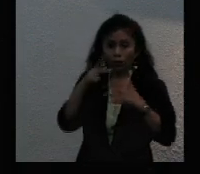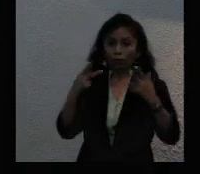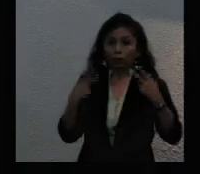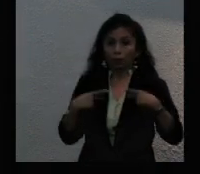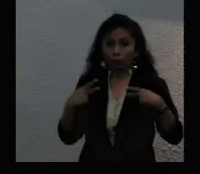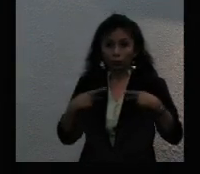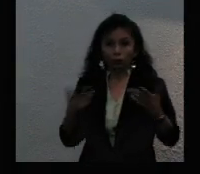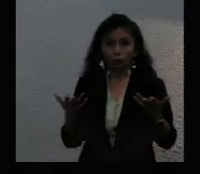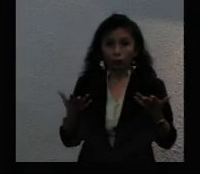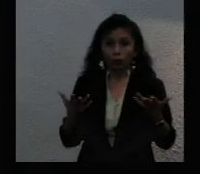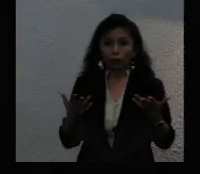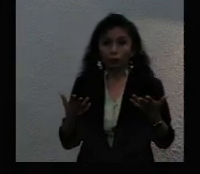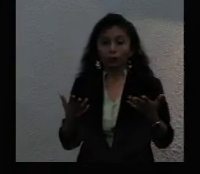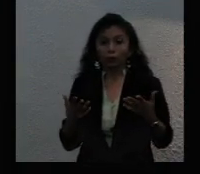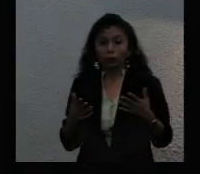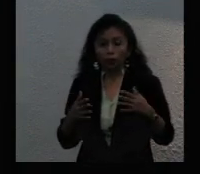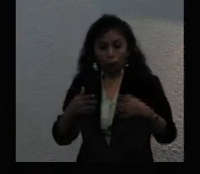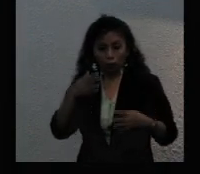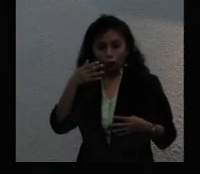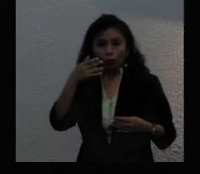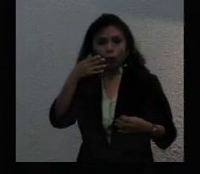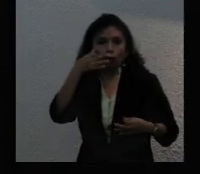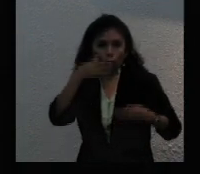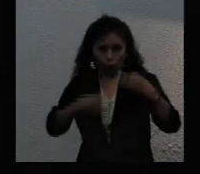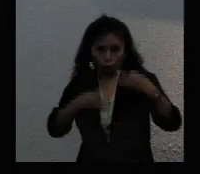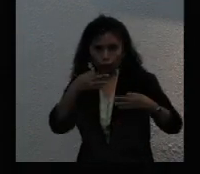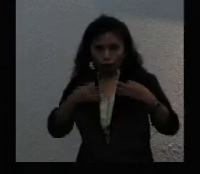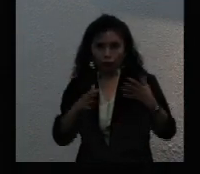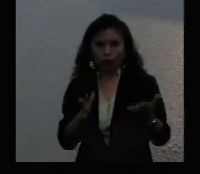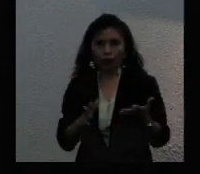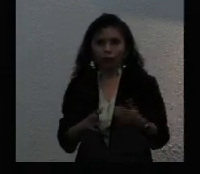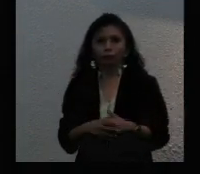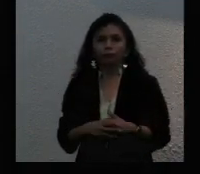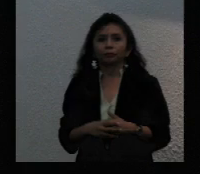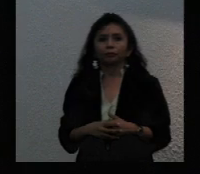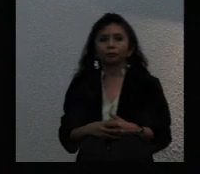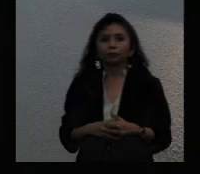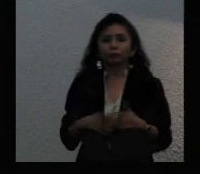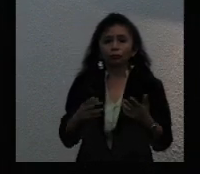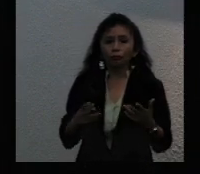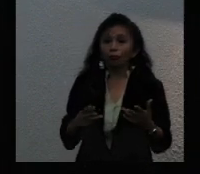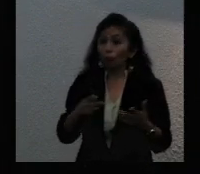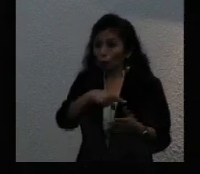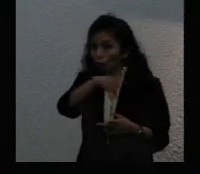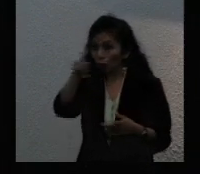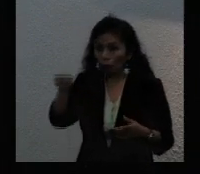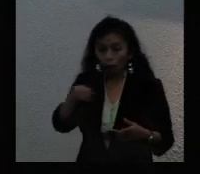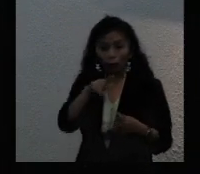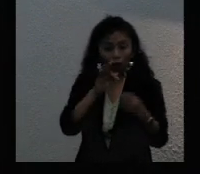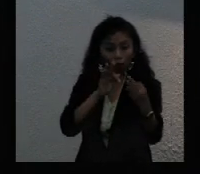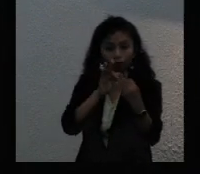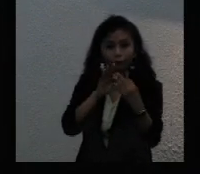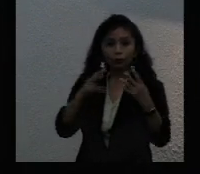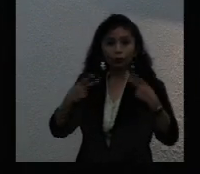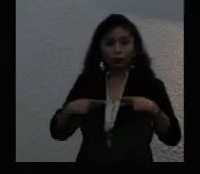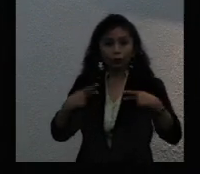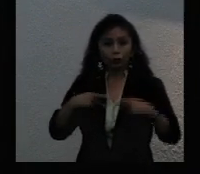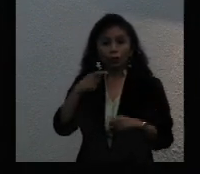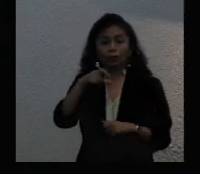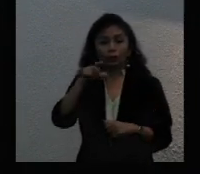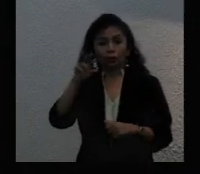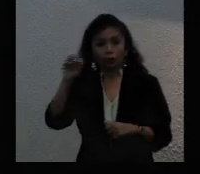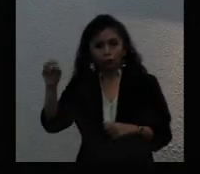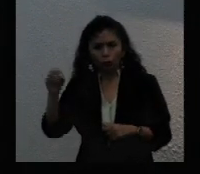de los otros dos poderes del Estado y sobre todo ante las y los quintanarroenses desempeñar